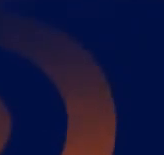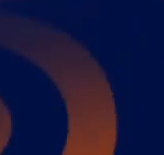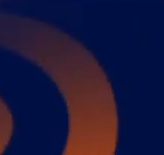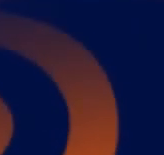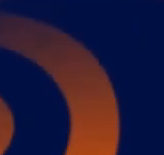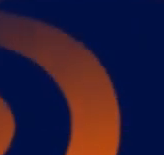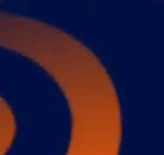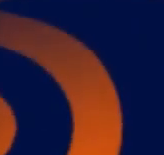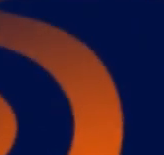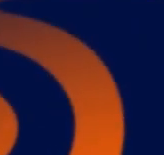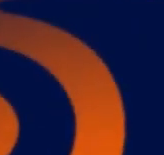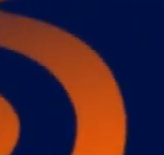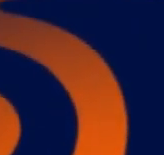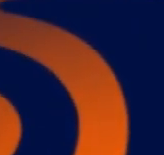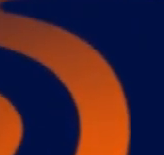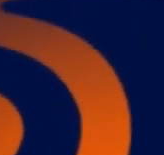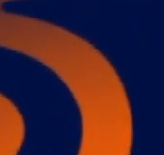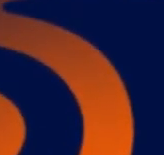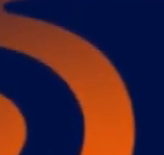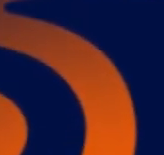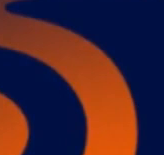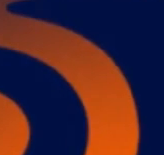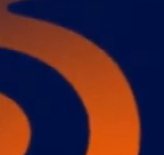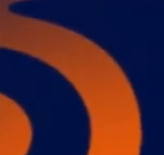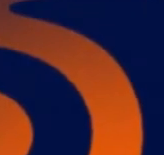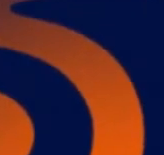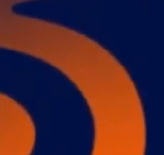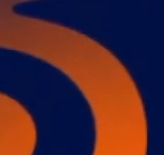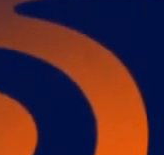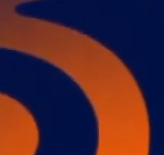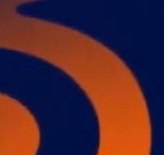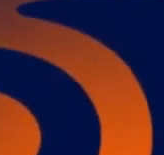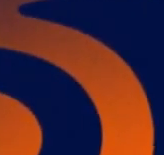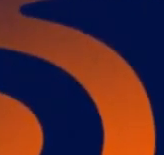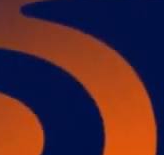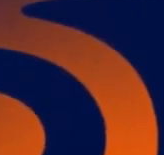Estás viendo RTVC Noticias.